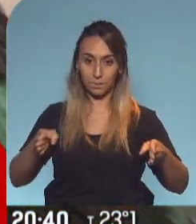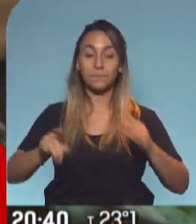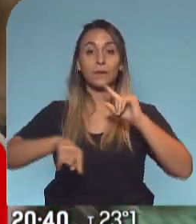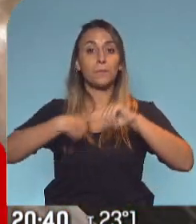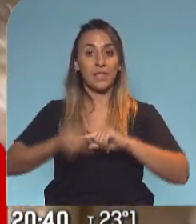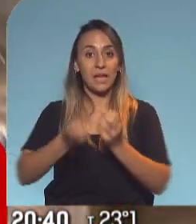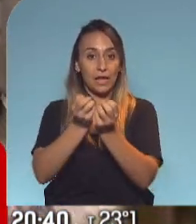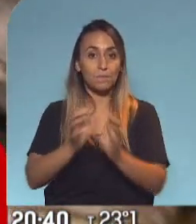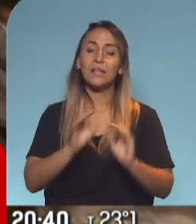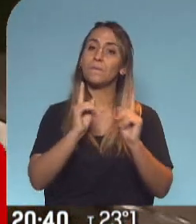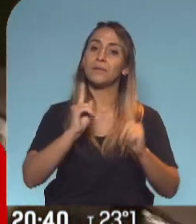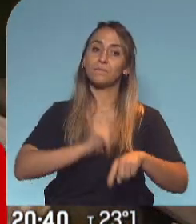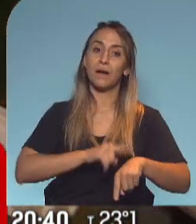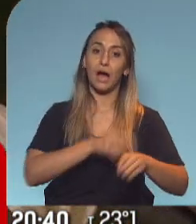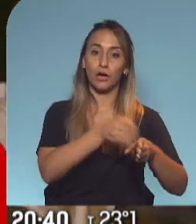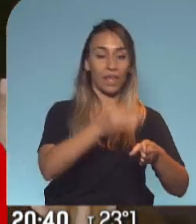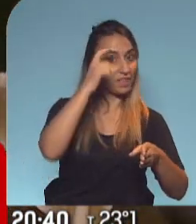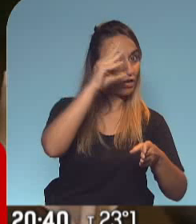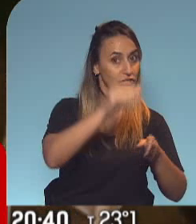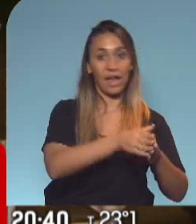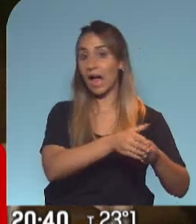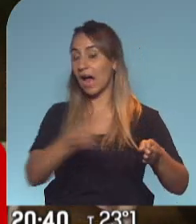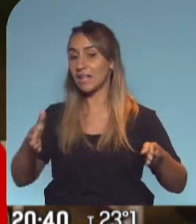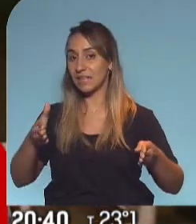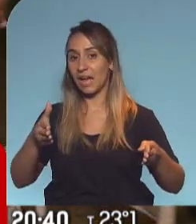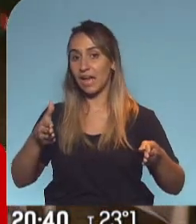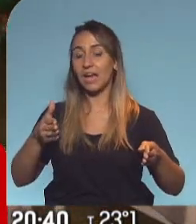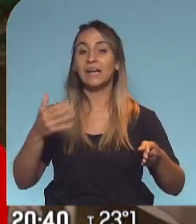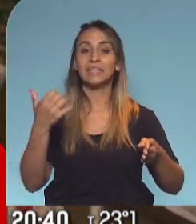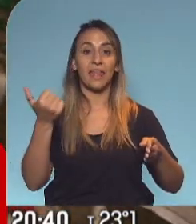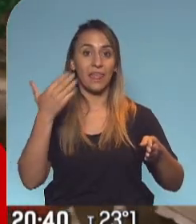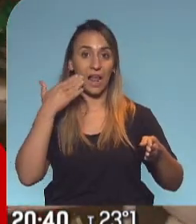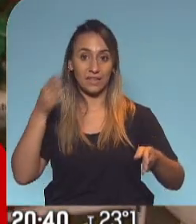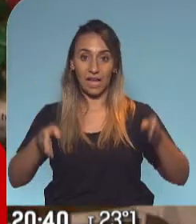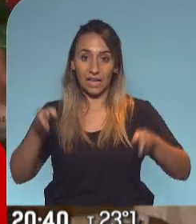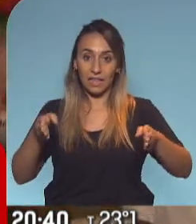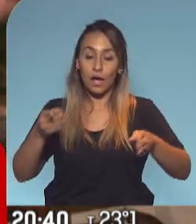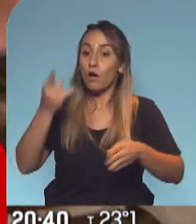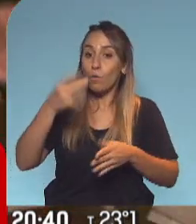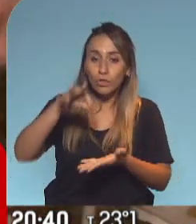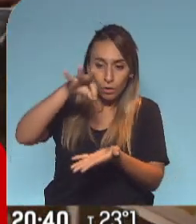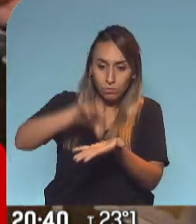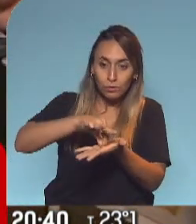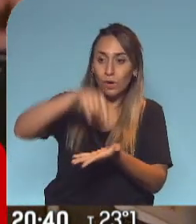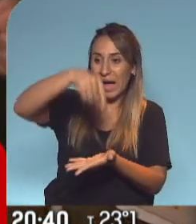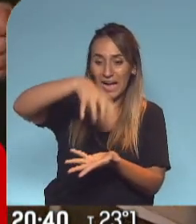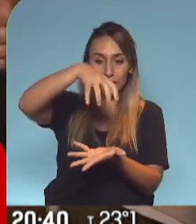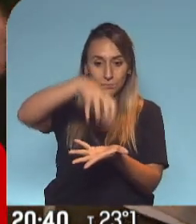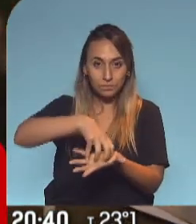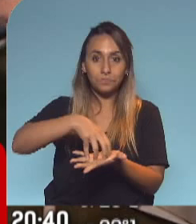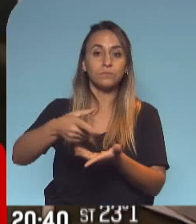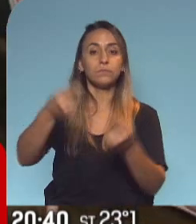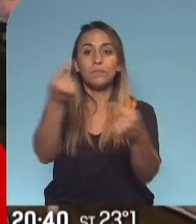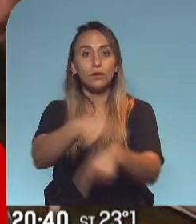arrancan en el mismo horario y van a finalizar a las 18 horas es el único punto de red solidaria donde están